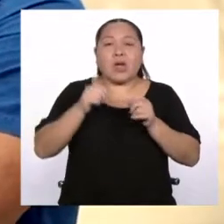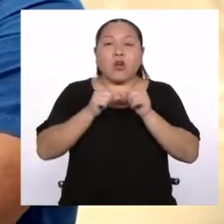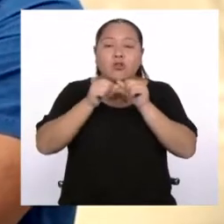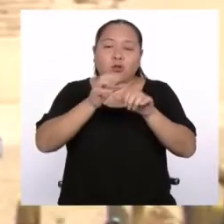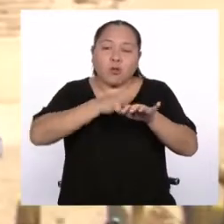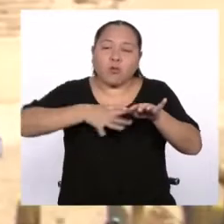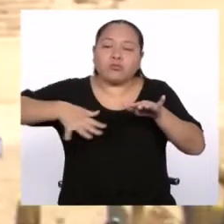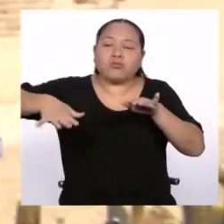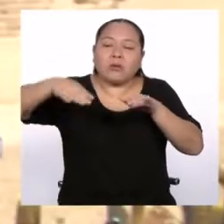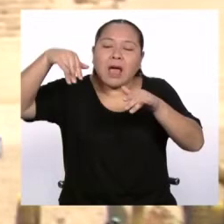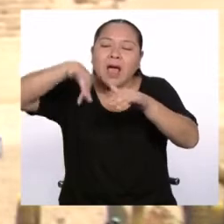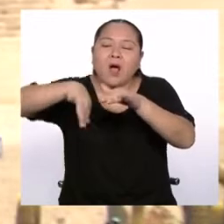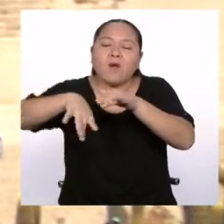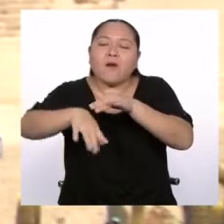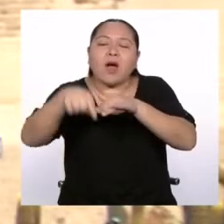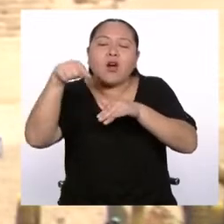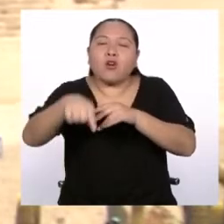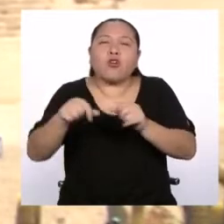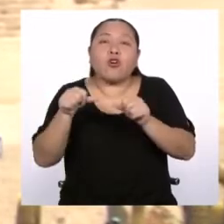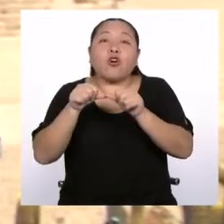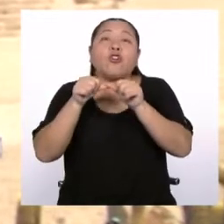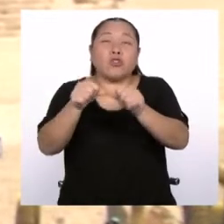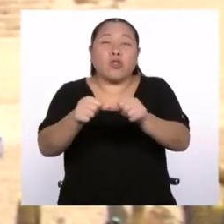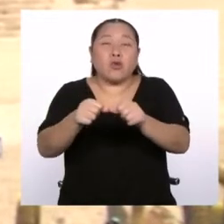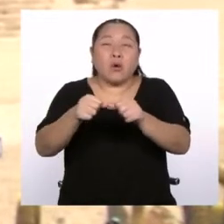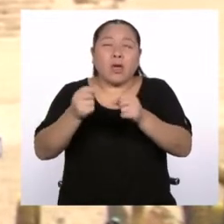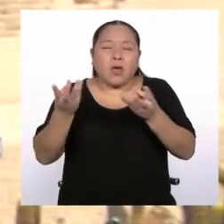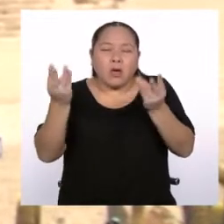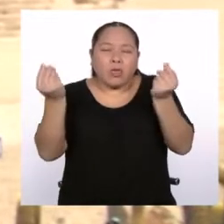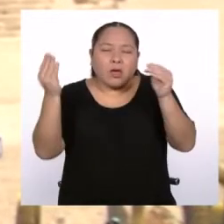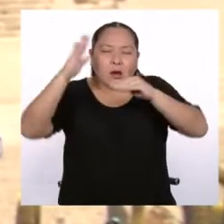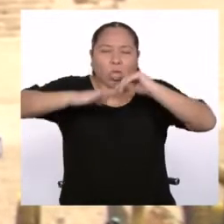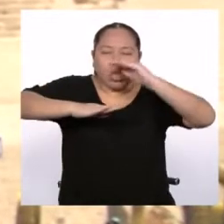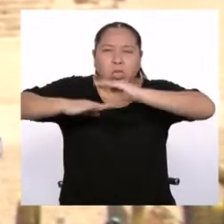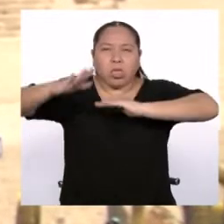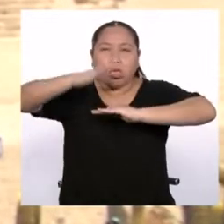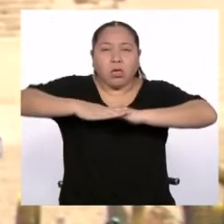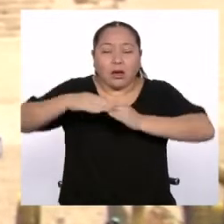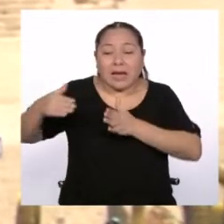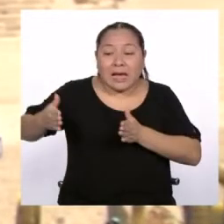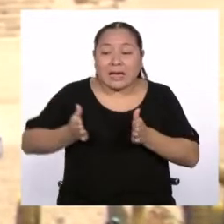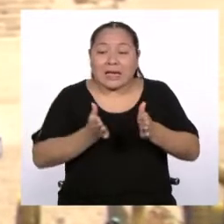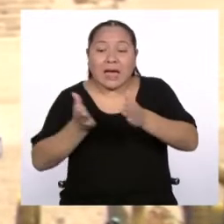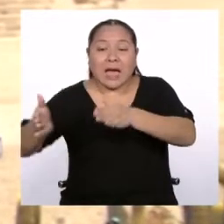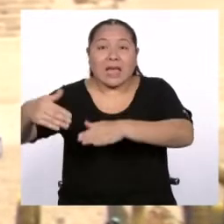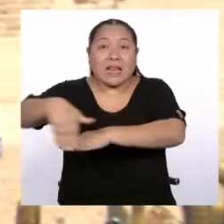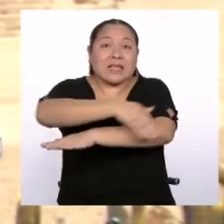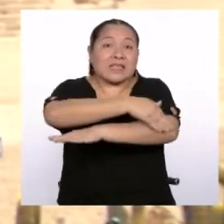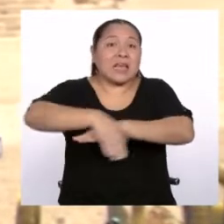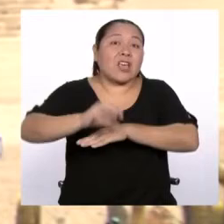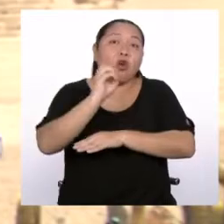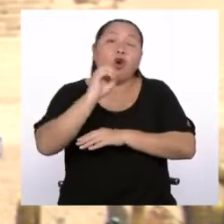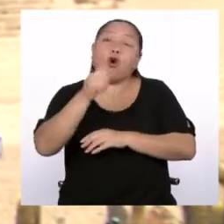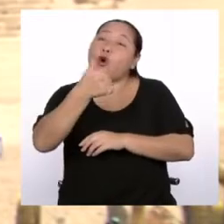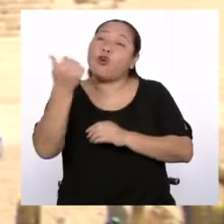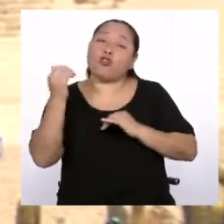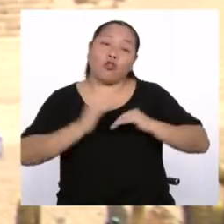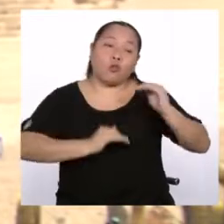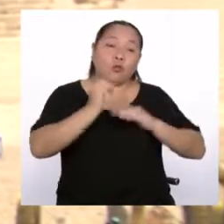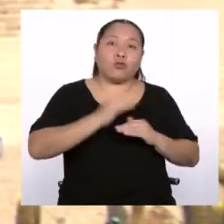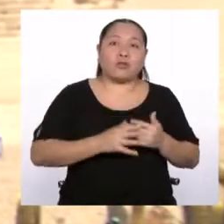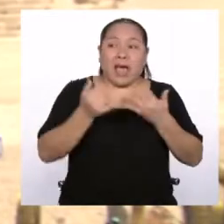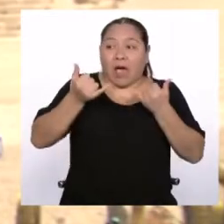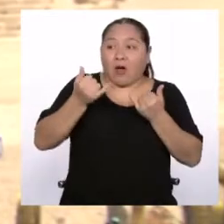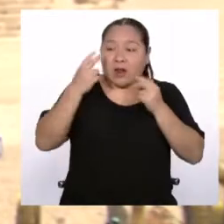enterrados las avenidas, las calles, los canales, los complejos de muros, ¿no? O sea, estamos viendo solamente